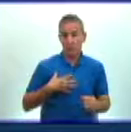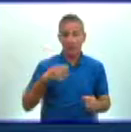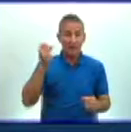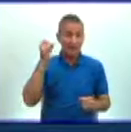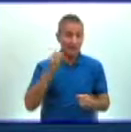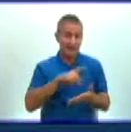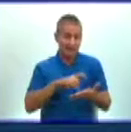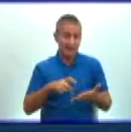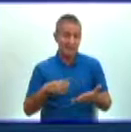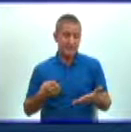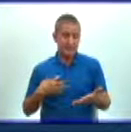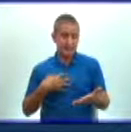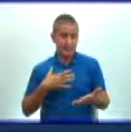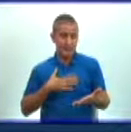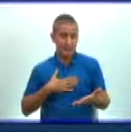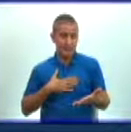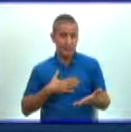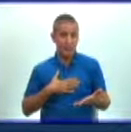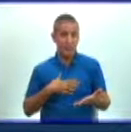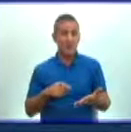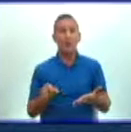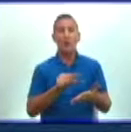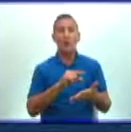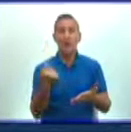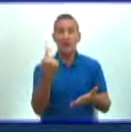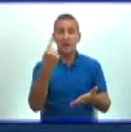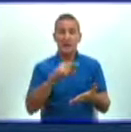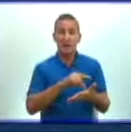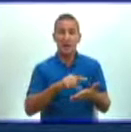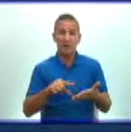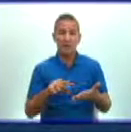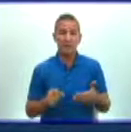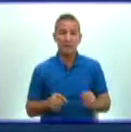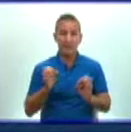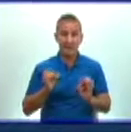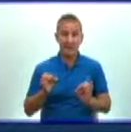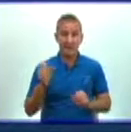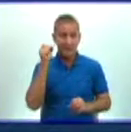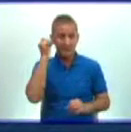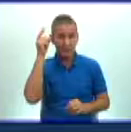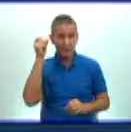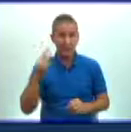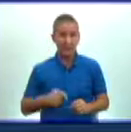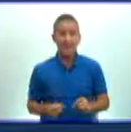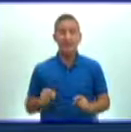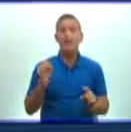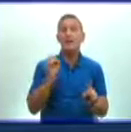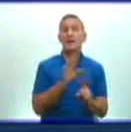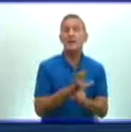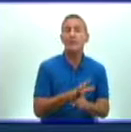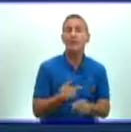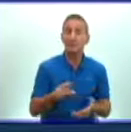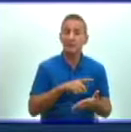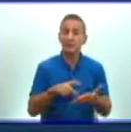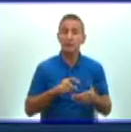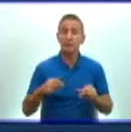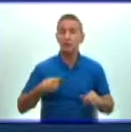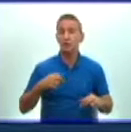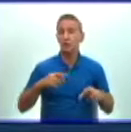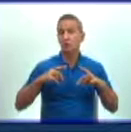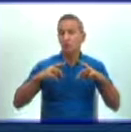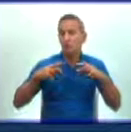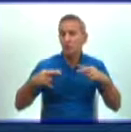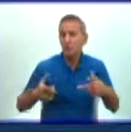párrafo y la misma idea del principio del texto, del párrafo, yo la repito la